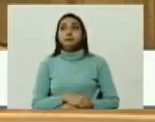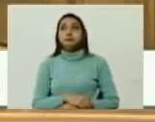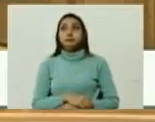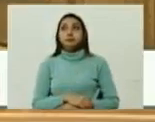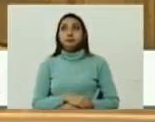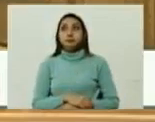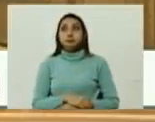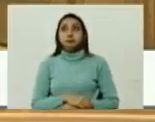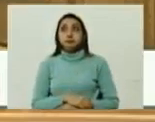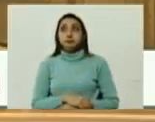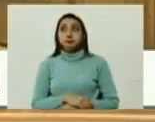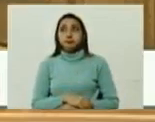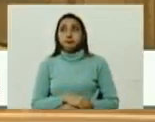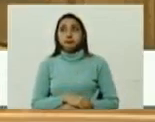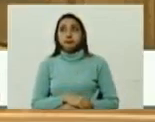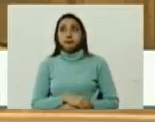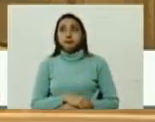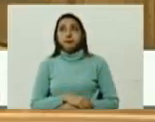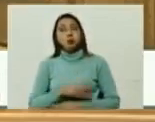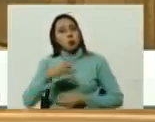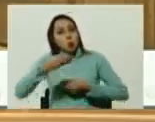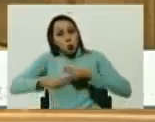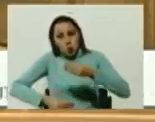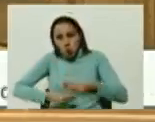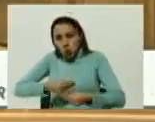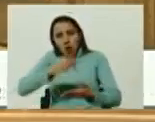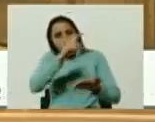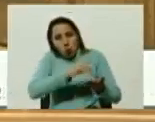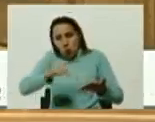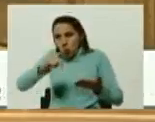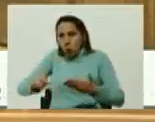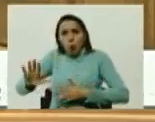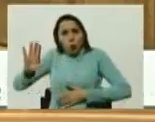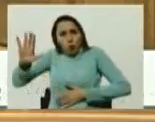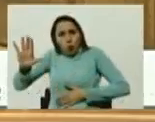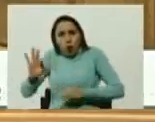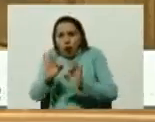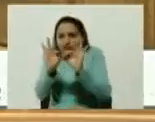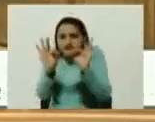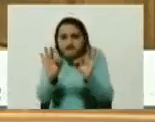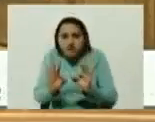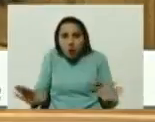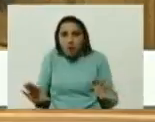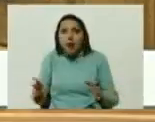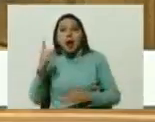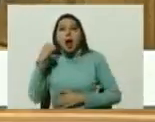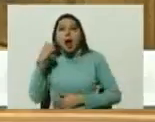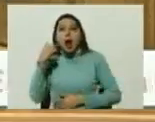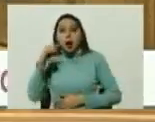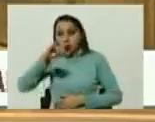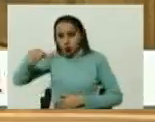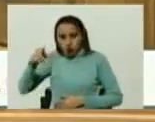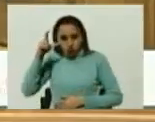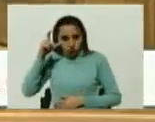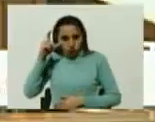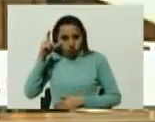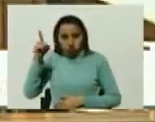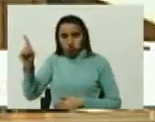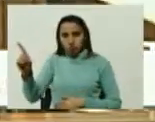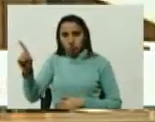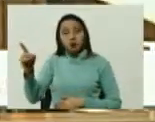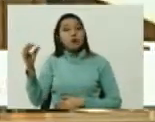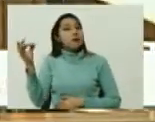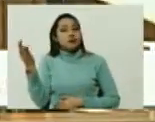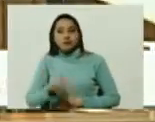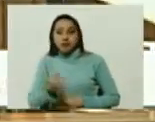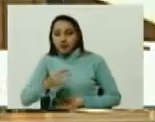digamos una verdadera acción poética de tomar juramento que ya nos tiene acostumbrado a nuestro presidente jorge rodríguez cada vez que